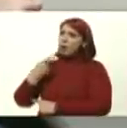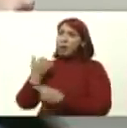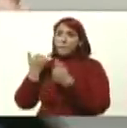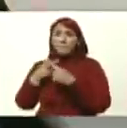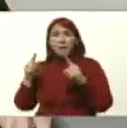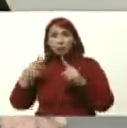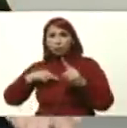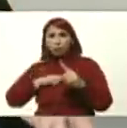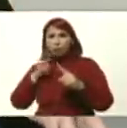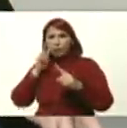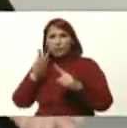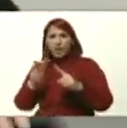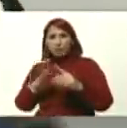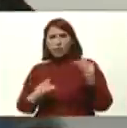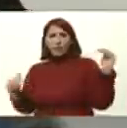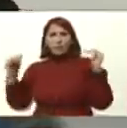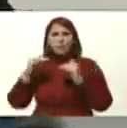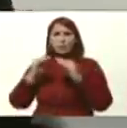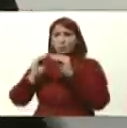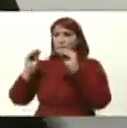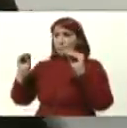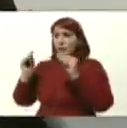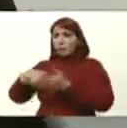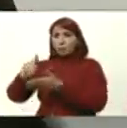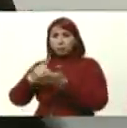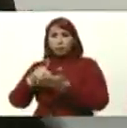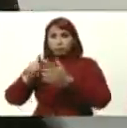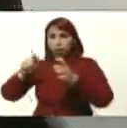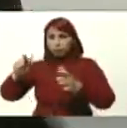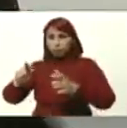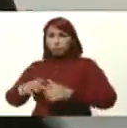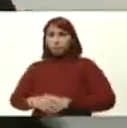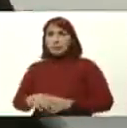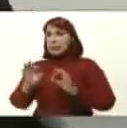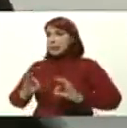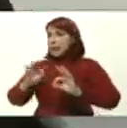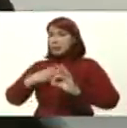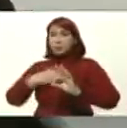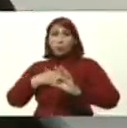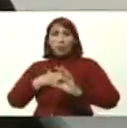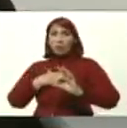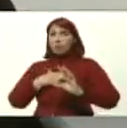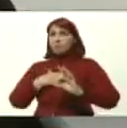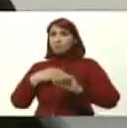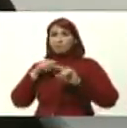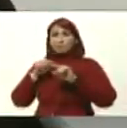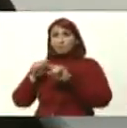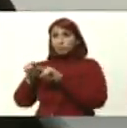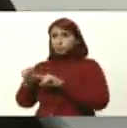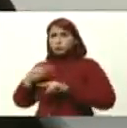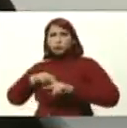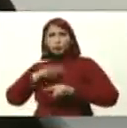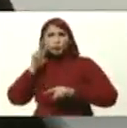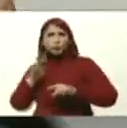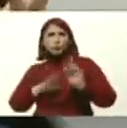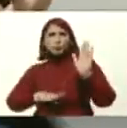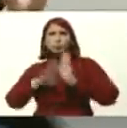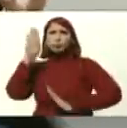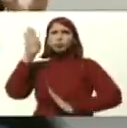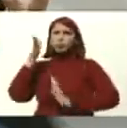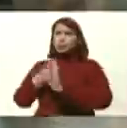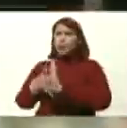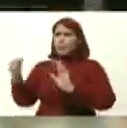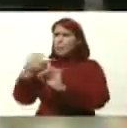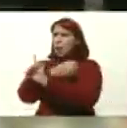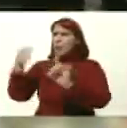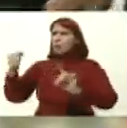como estamos viendo un incremento de estos llamados a la participación ciudadana, que nadie puede criticar, también estamos viendo un incremento de lo que son los